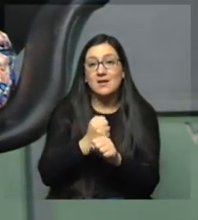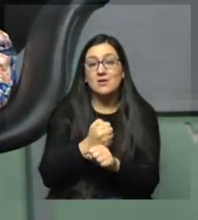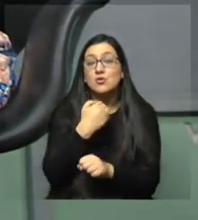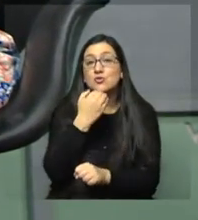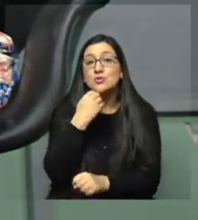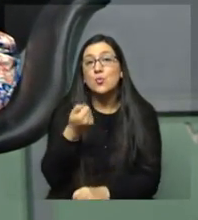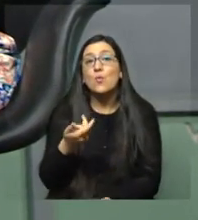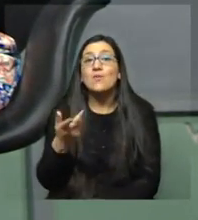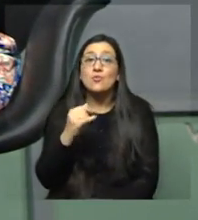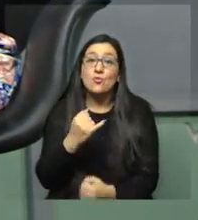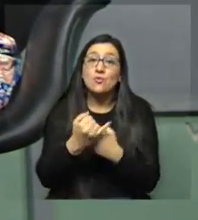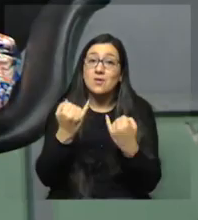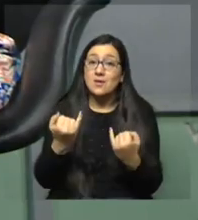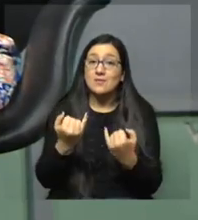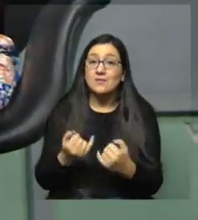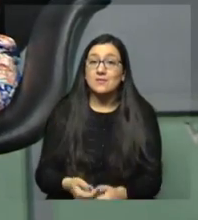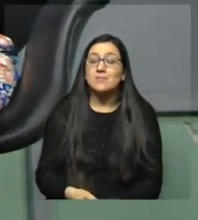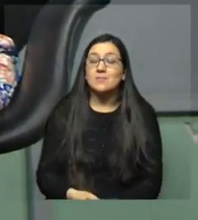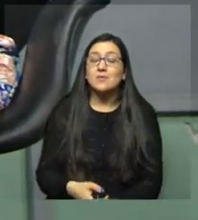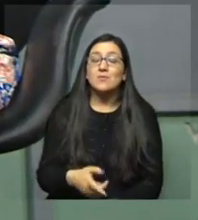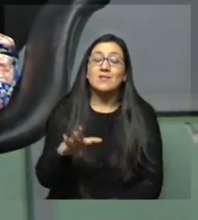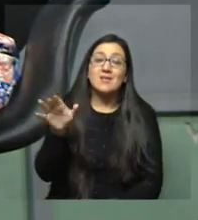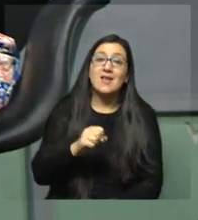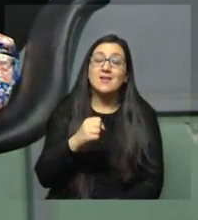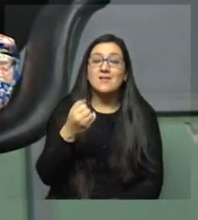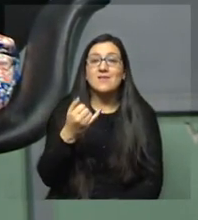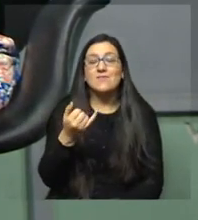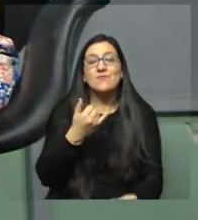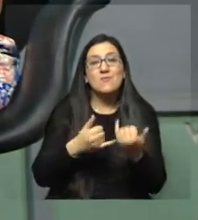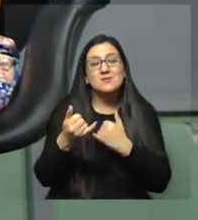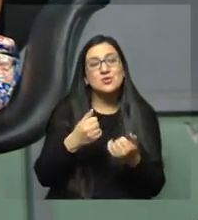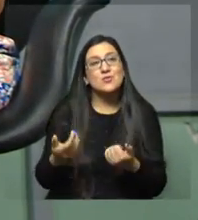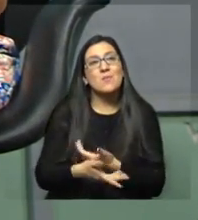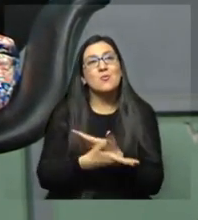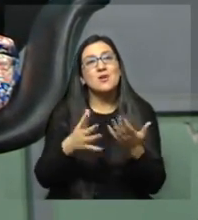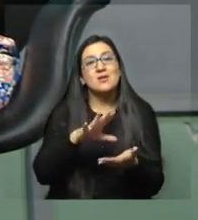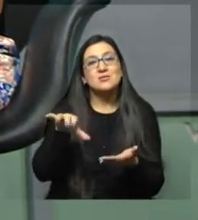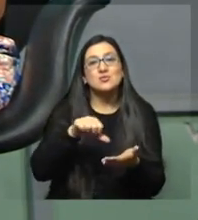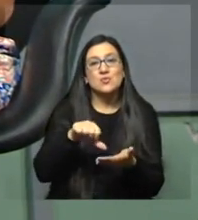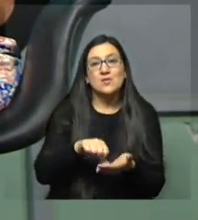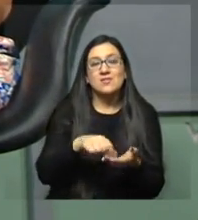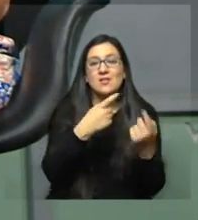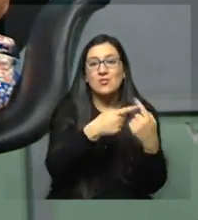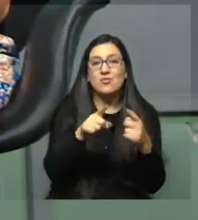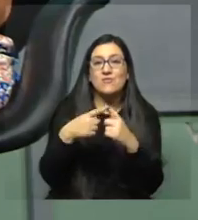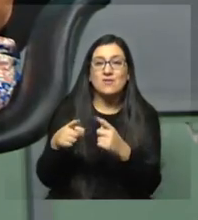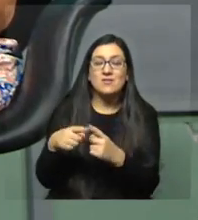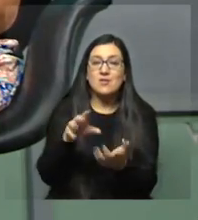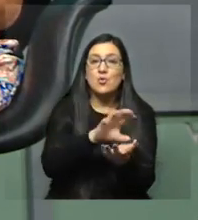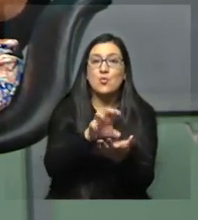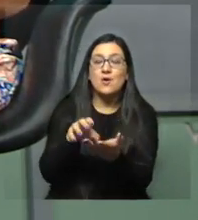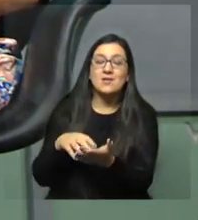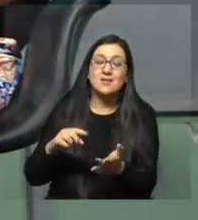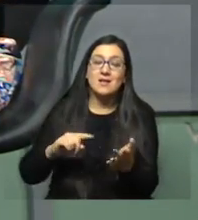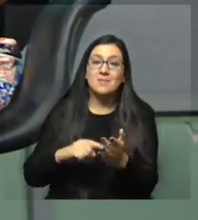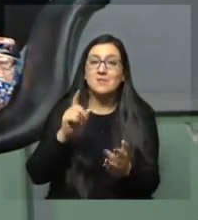días, pero va a estar trayéndonos estas imágenes de ciudad y estas noticias desde los distintos rincones de nuestra preciosa